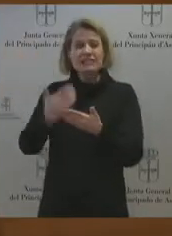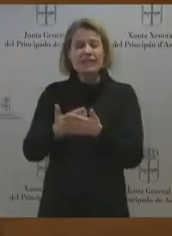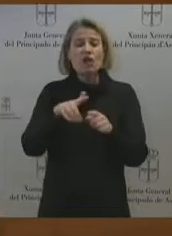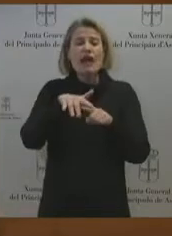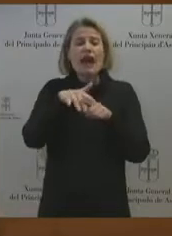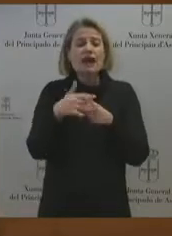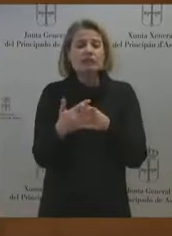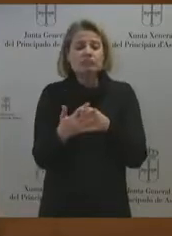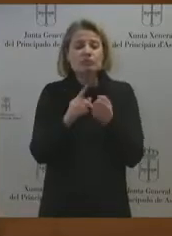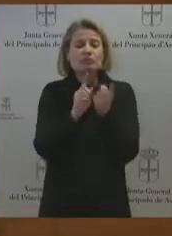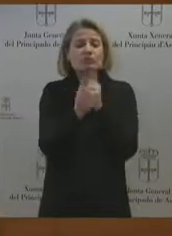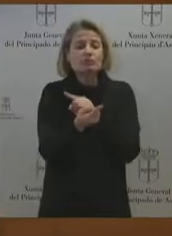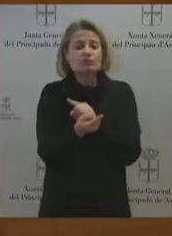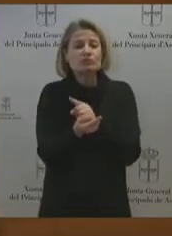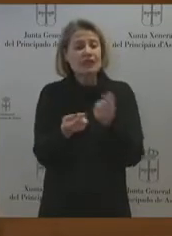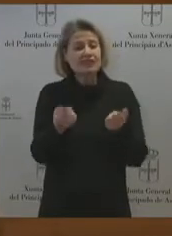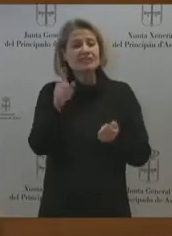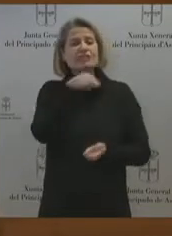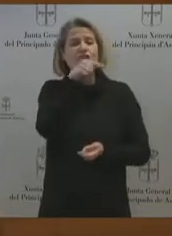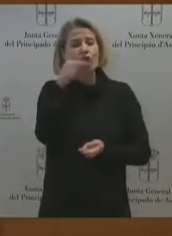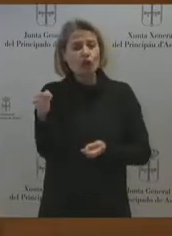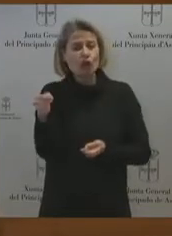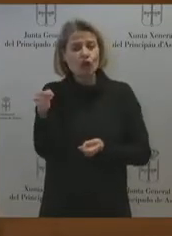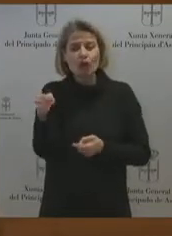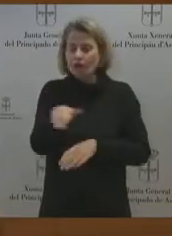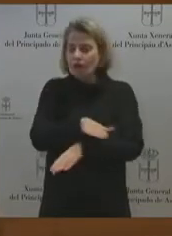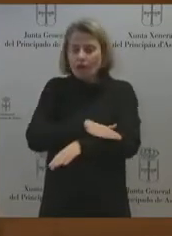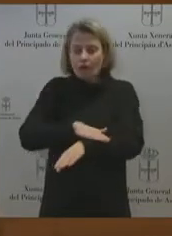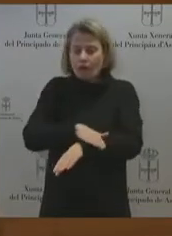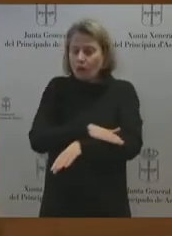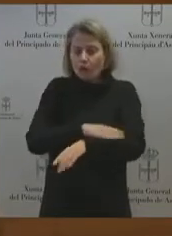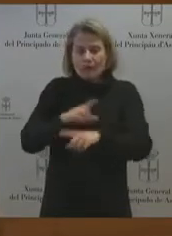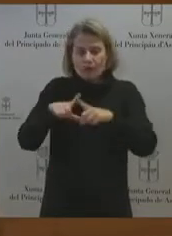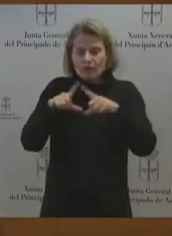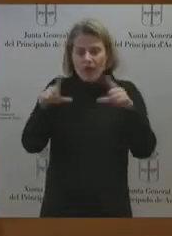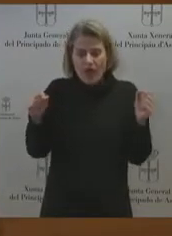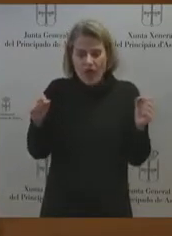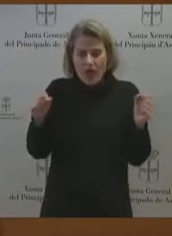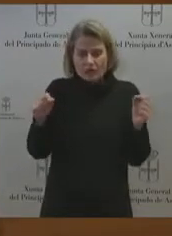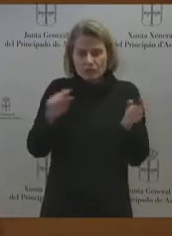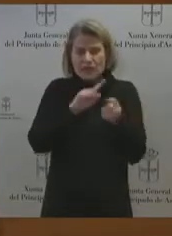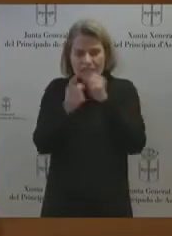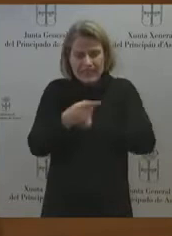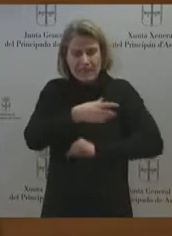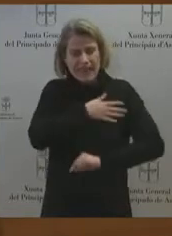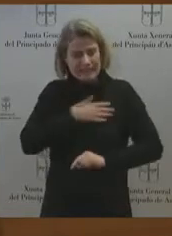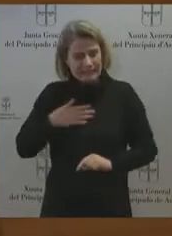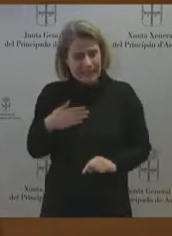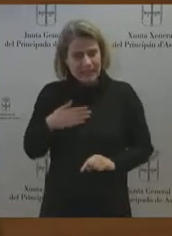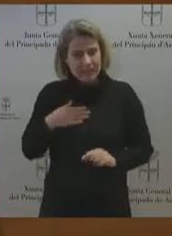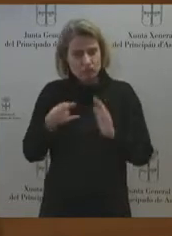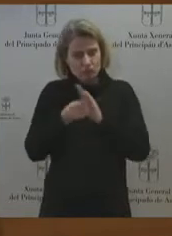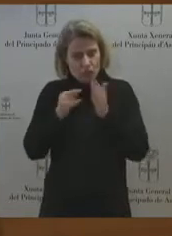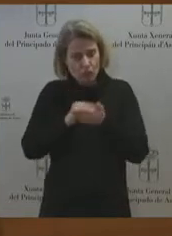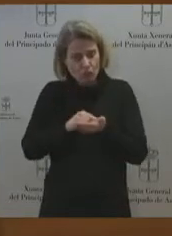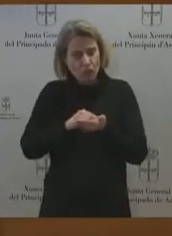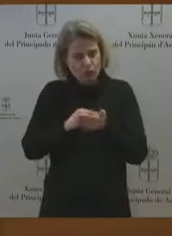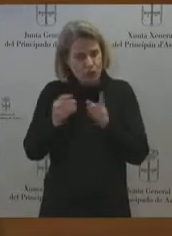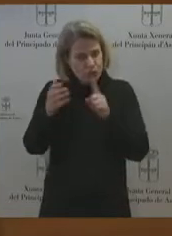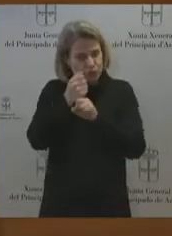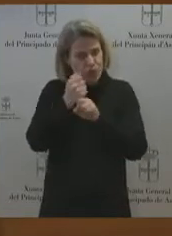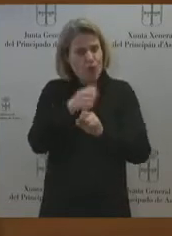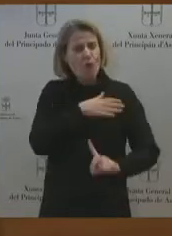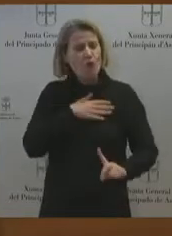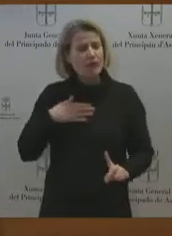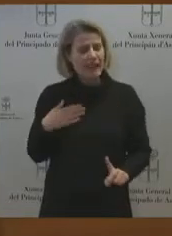gobierno asturiano que está capacitado para decir que vamos a revertir la solución. Encontramos exactamente la misma línea ideológica. Y encontramos, además,